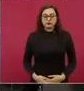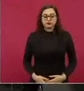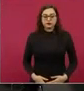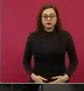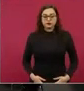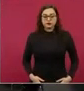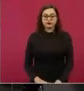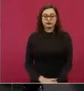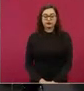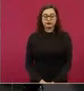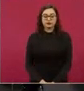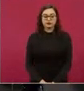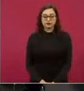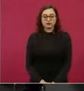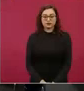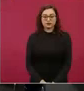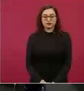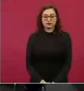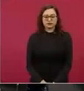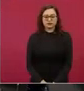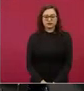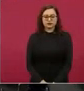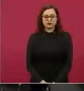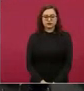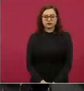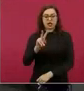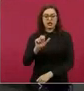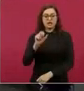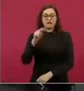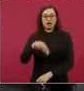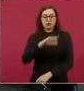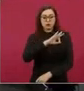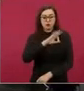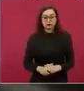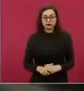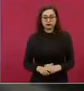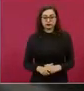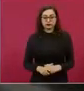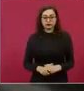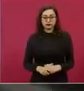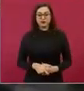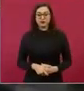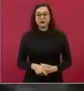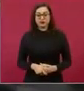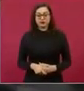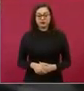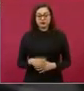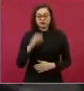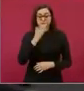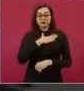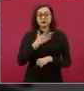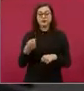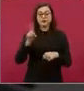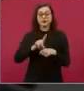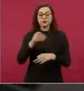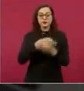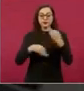Sí, y tú le traduces. Párate. O Iván. O Iván, ven, ayuda. Buenos días, todos.